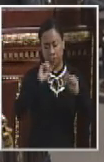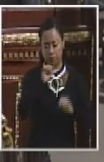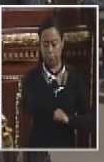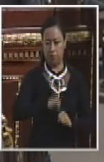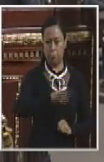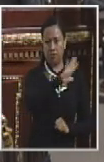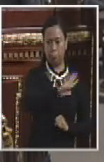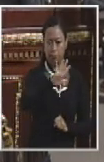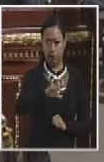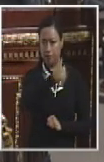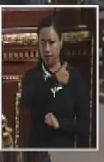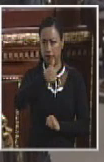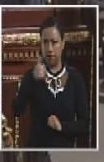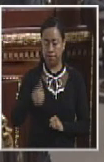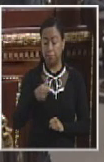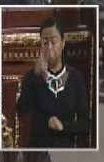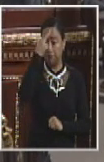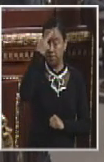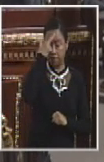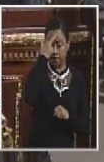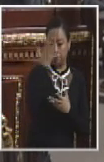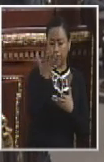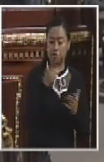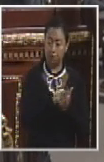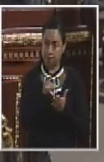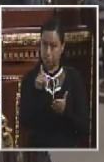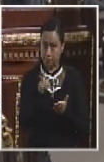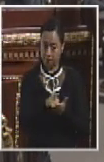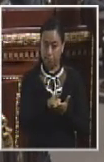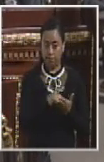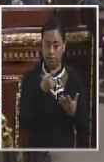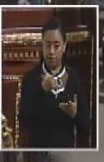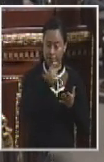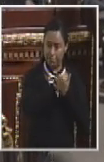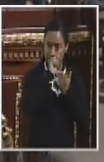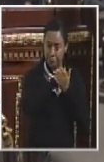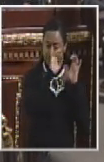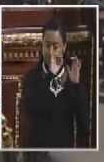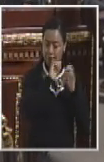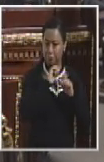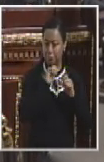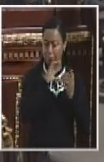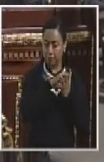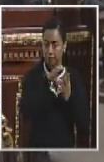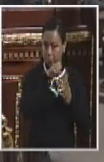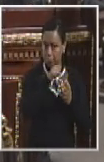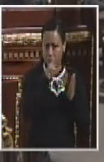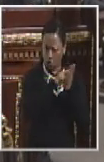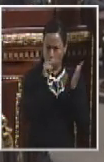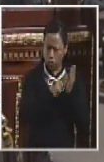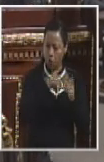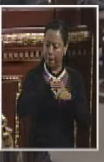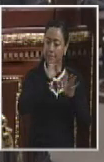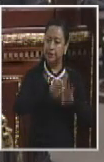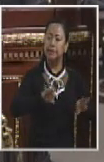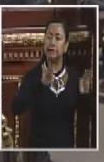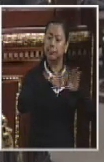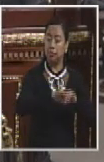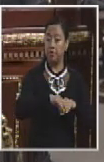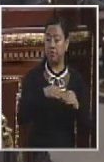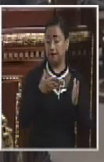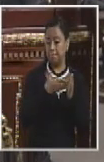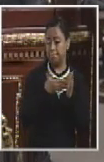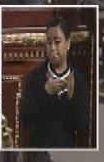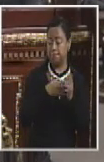recordar que el régimen transitorio del derecho por el que se expidió nuestra norma fundamental establece que